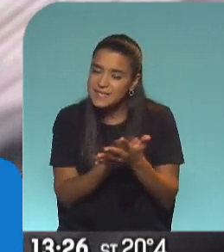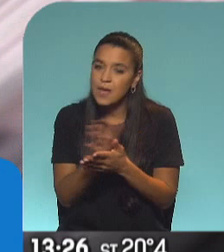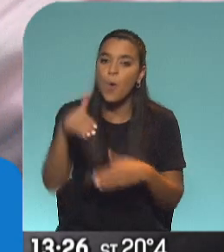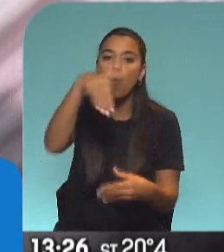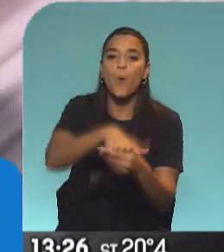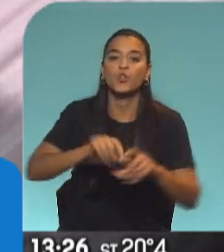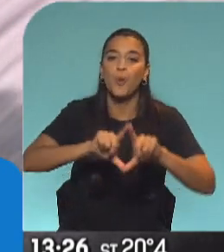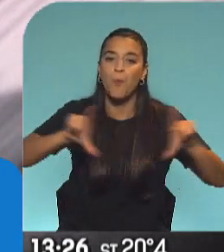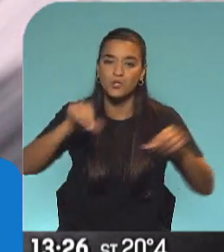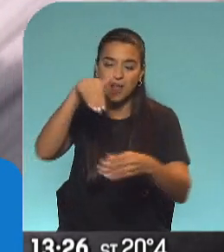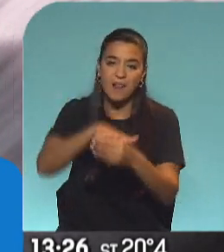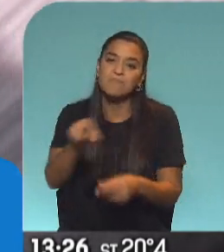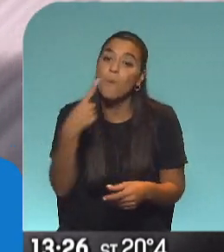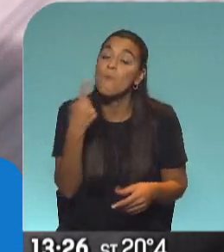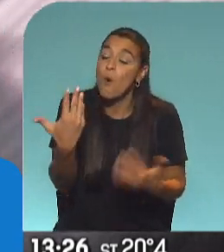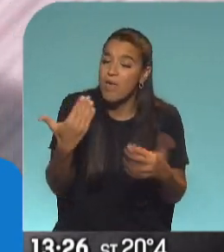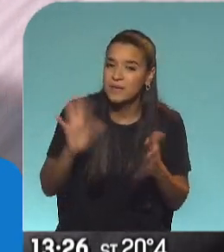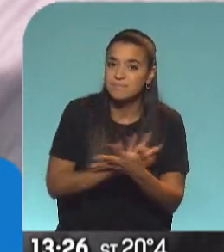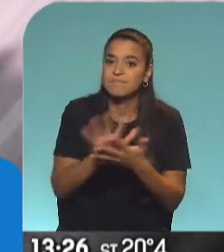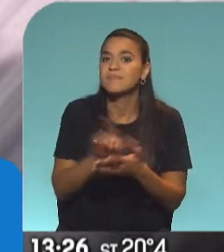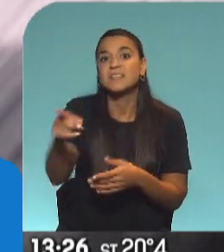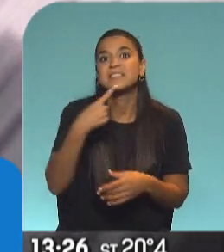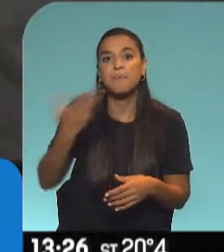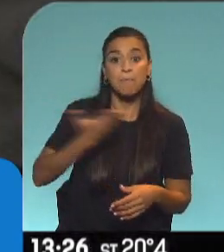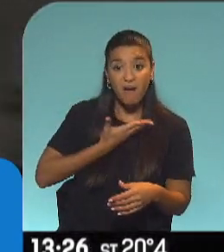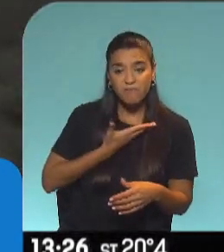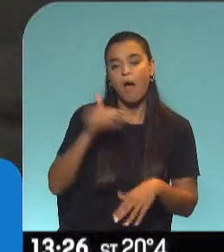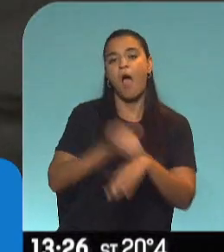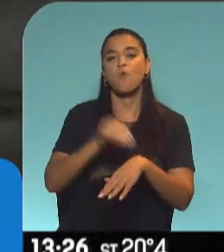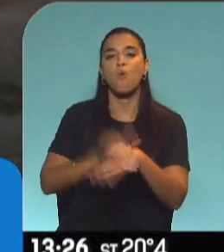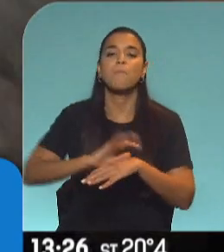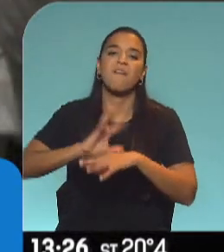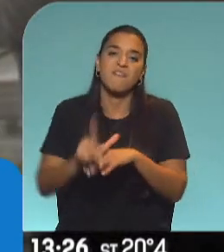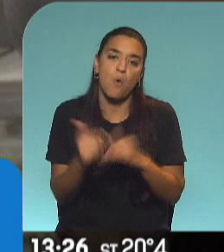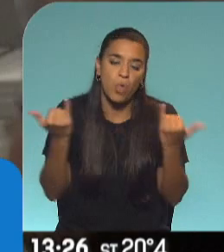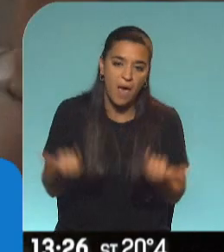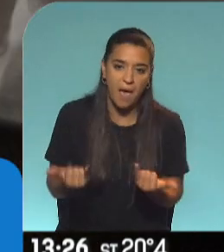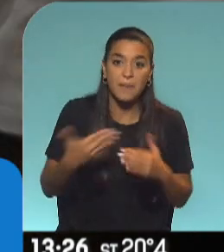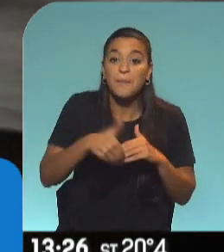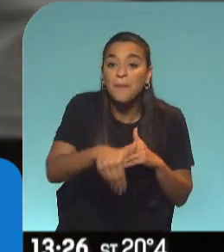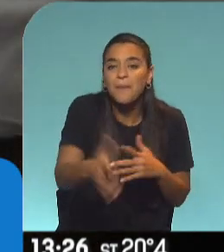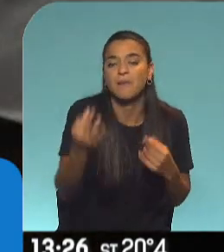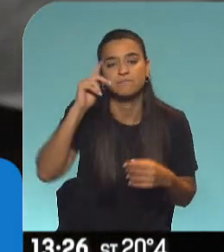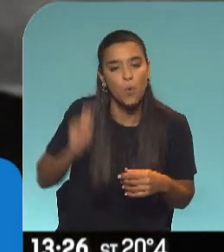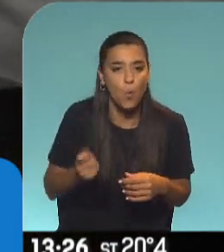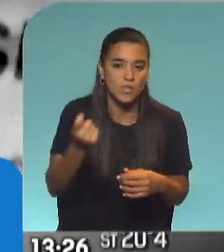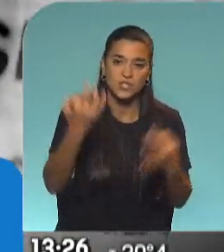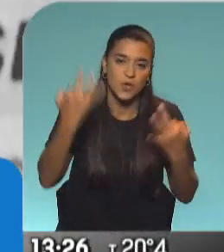voto postal como justificación a no reconocer una derrota, preparando el terreno para una